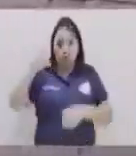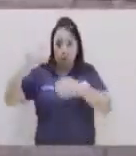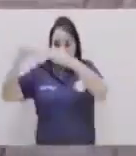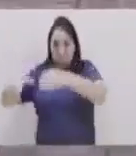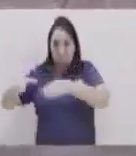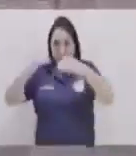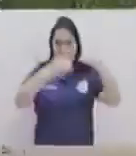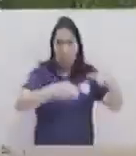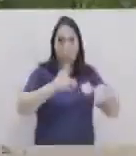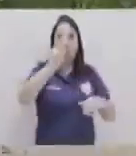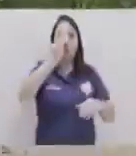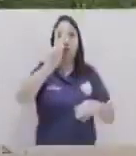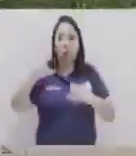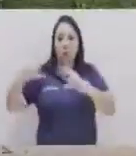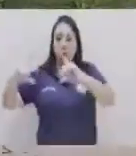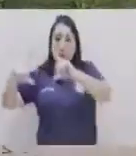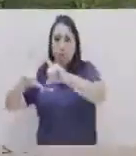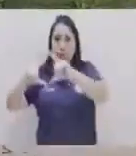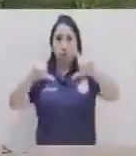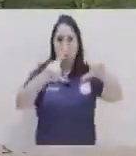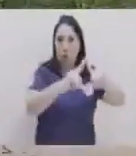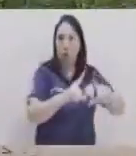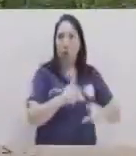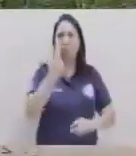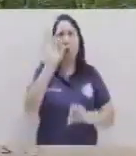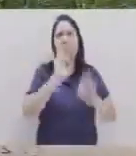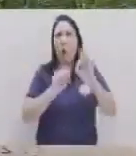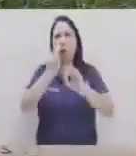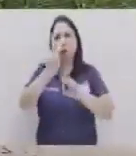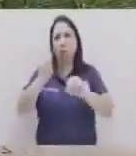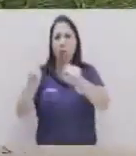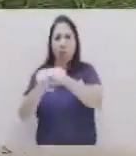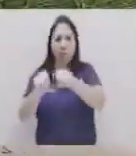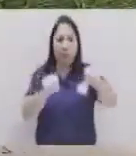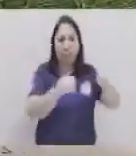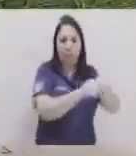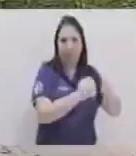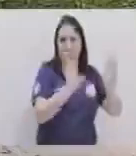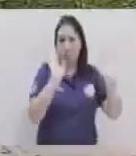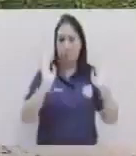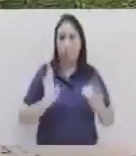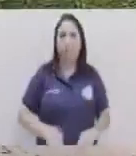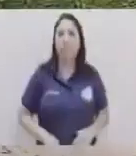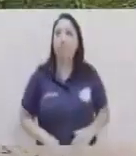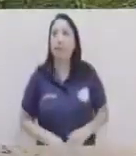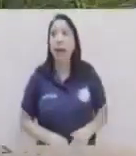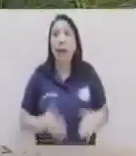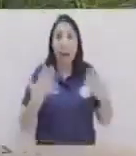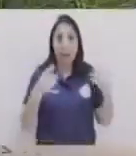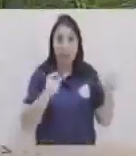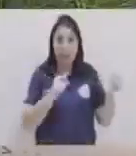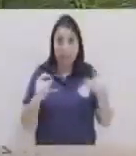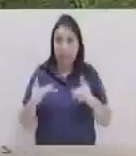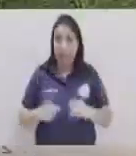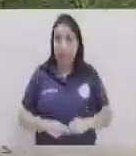conos, 2 zapatos para poder yo realizar mi ejercicio. ¿Listos?